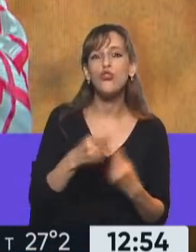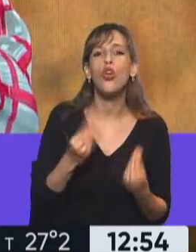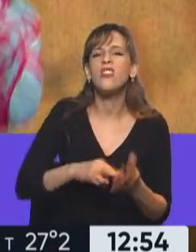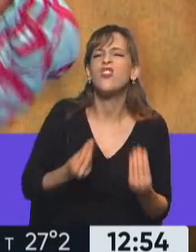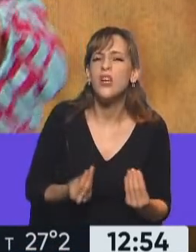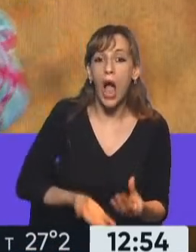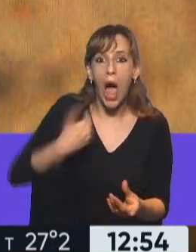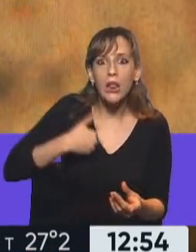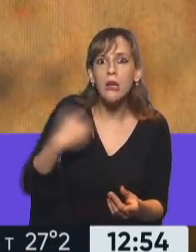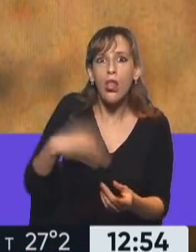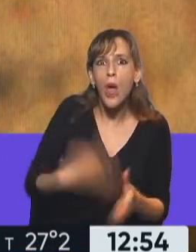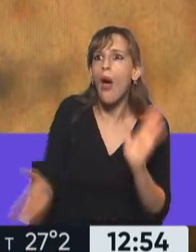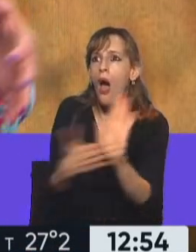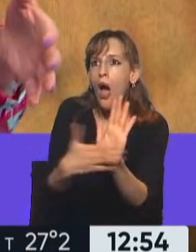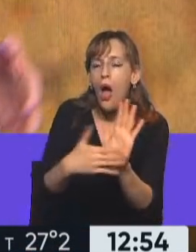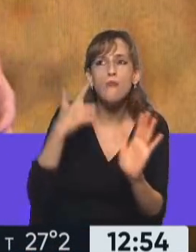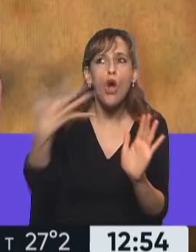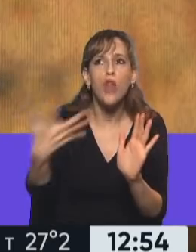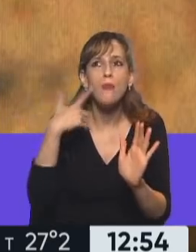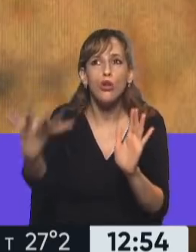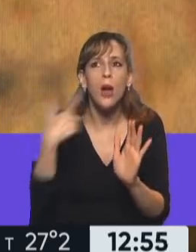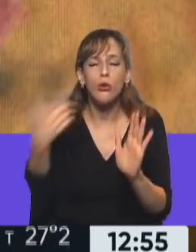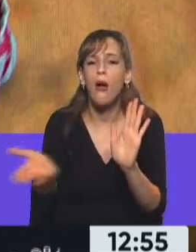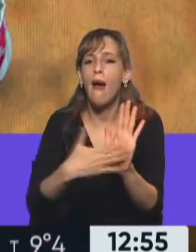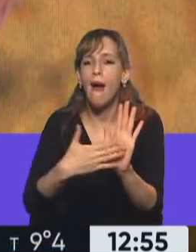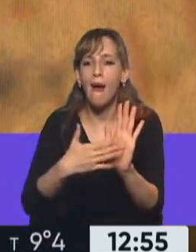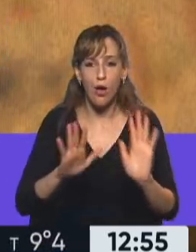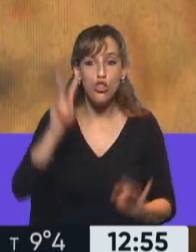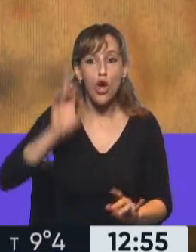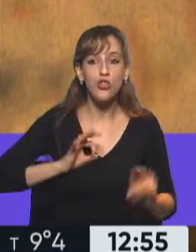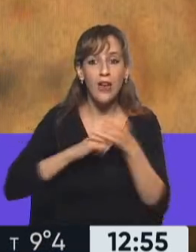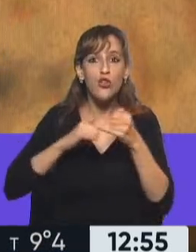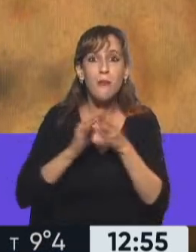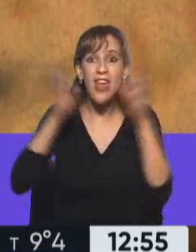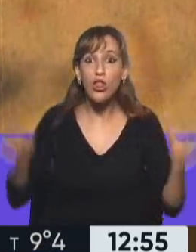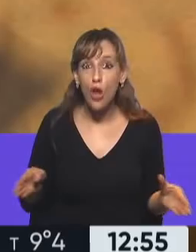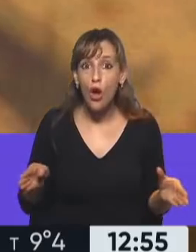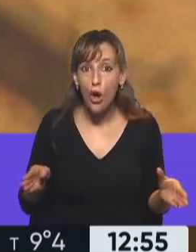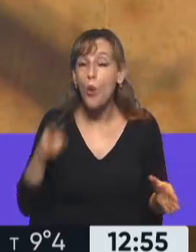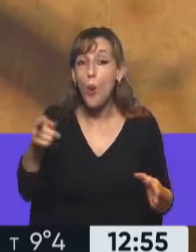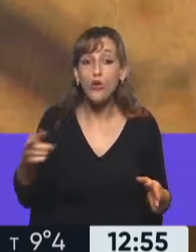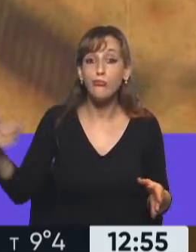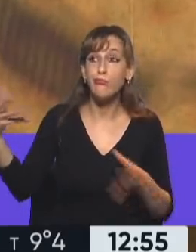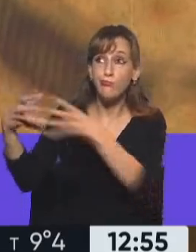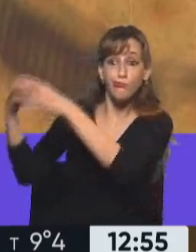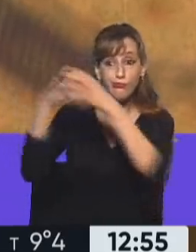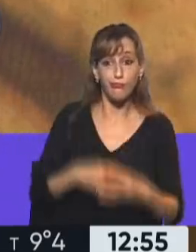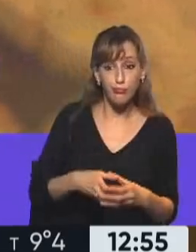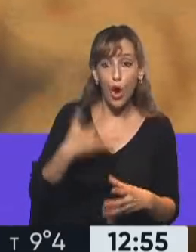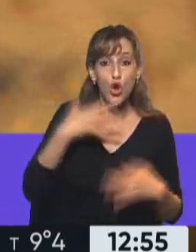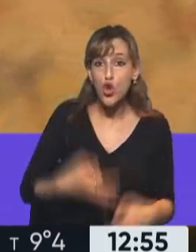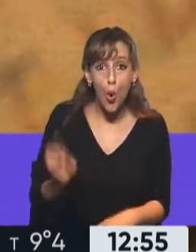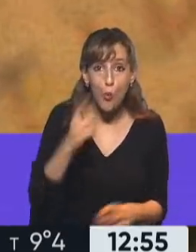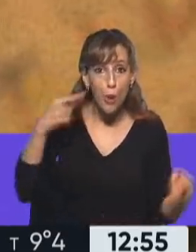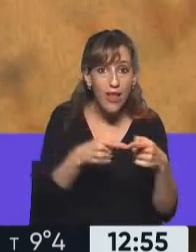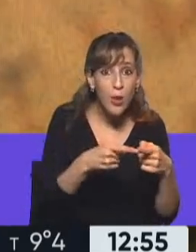permanente. No sé si permanente, durante 10 veces, en los próximos 2 años y medio. Si no cumplís con las metas, incumplís